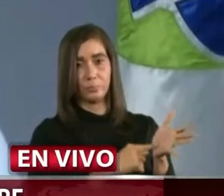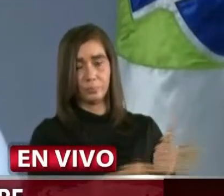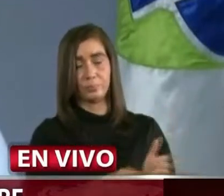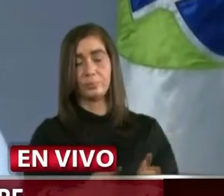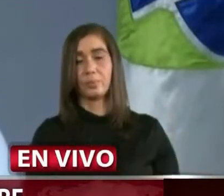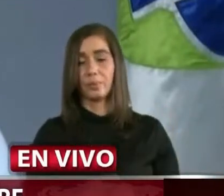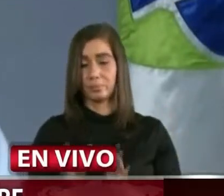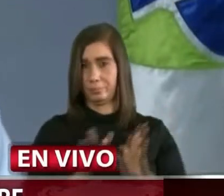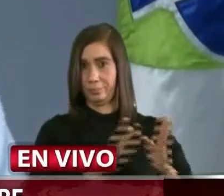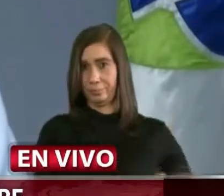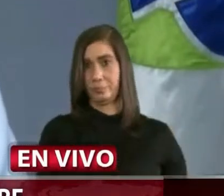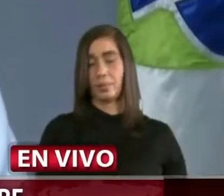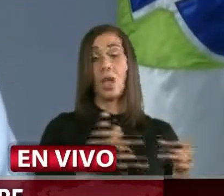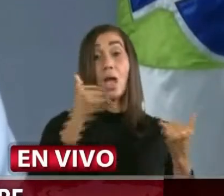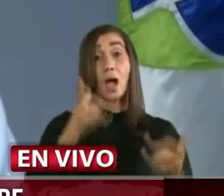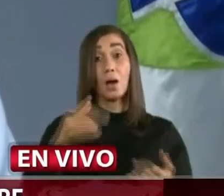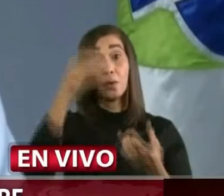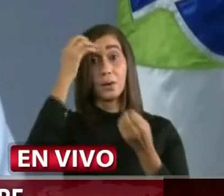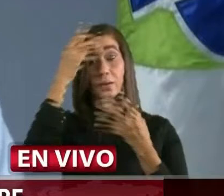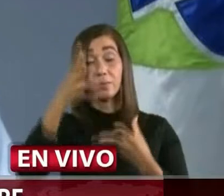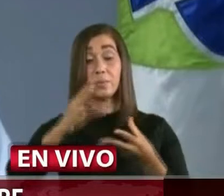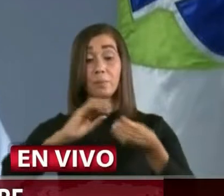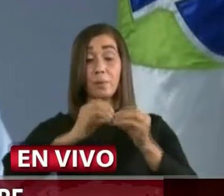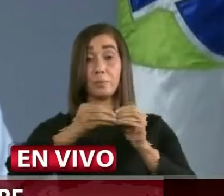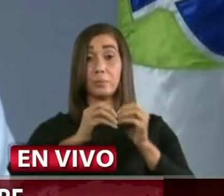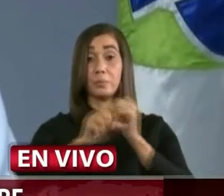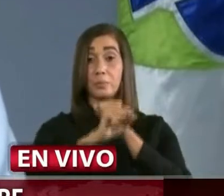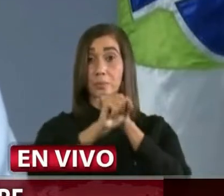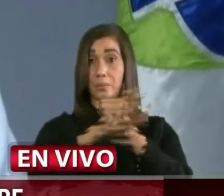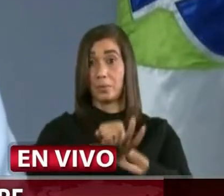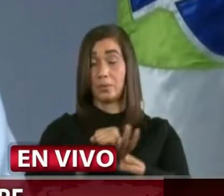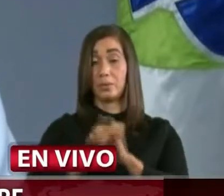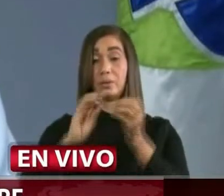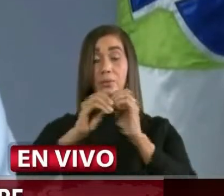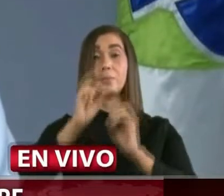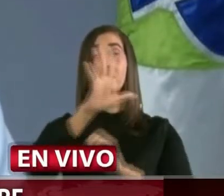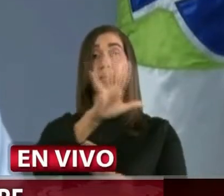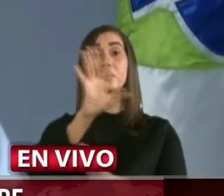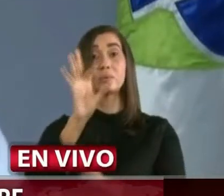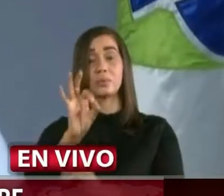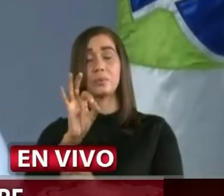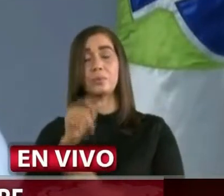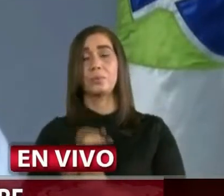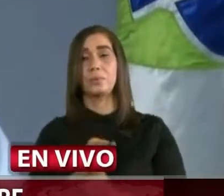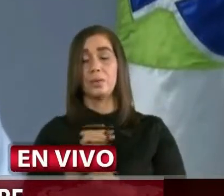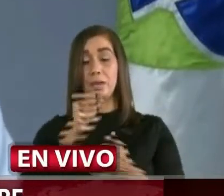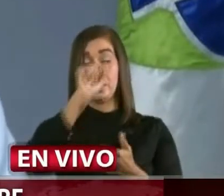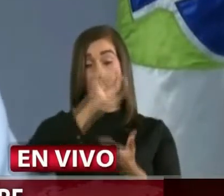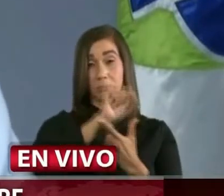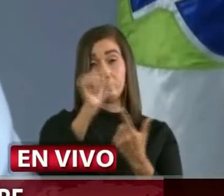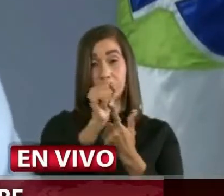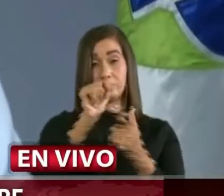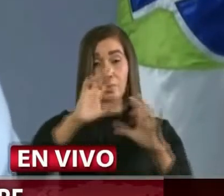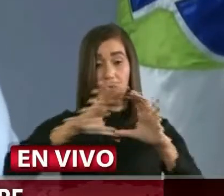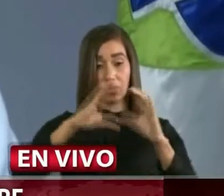Paso a dar lectura al boletín número 59. La situación global